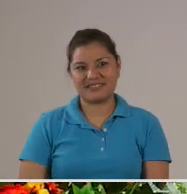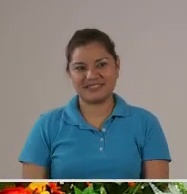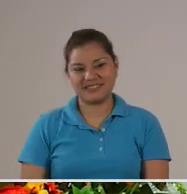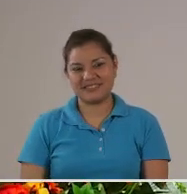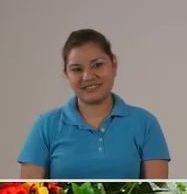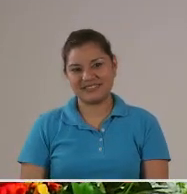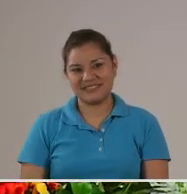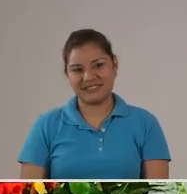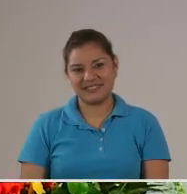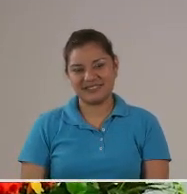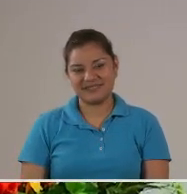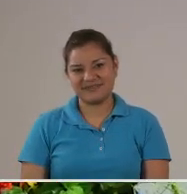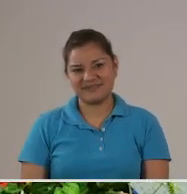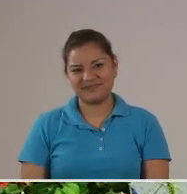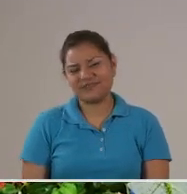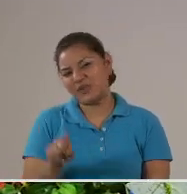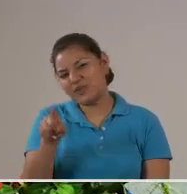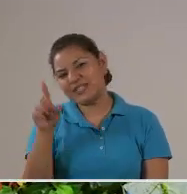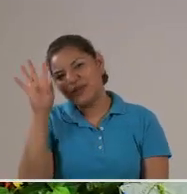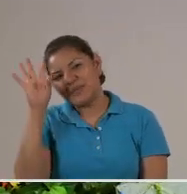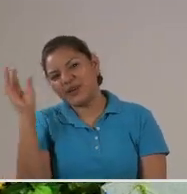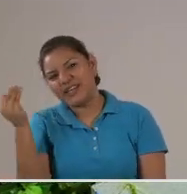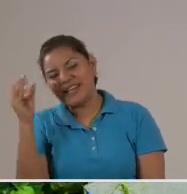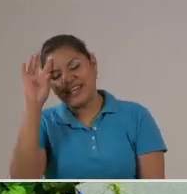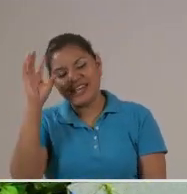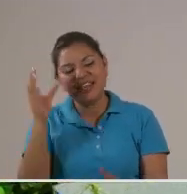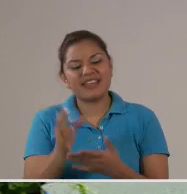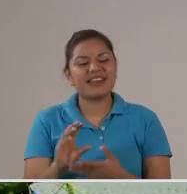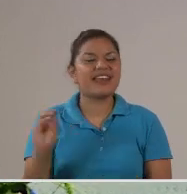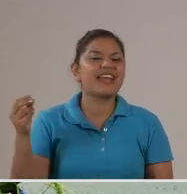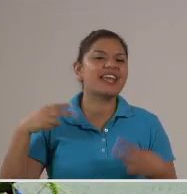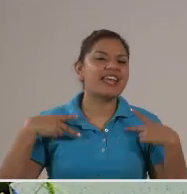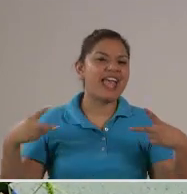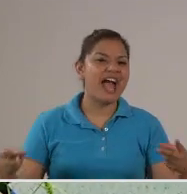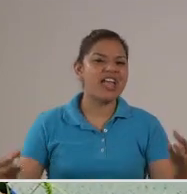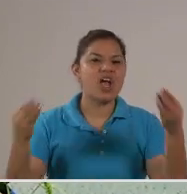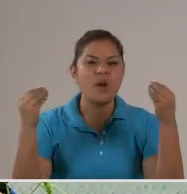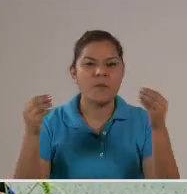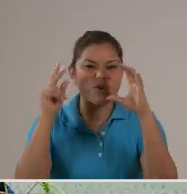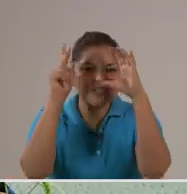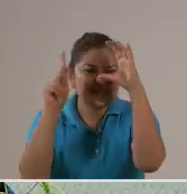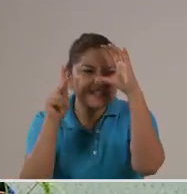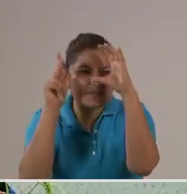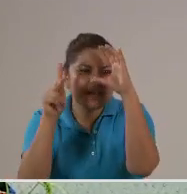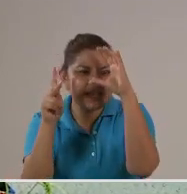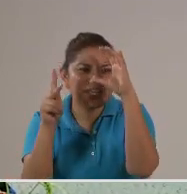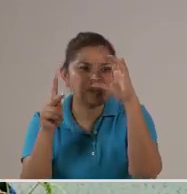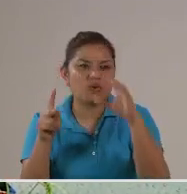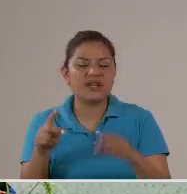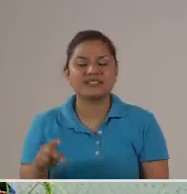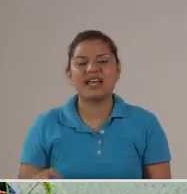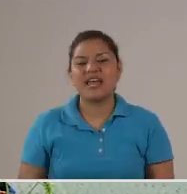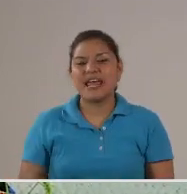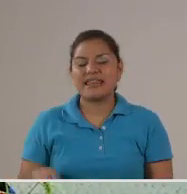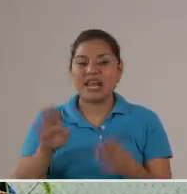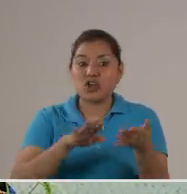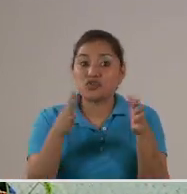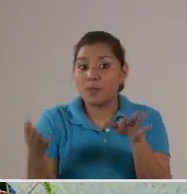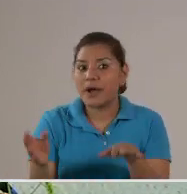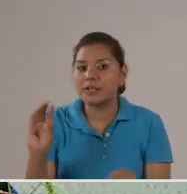completa usted Por qué cree que hay tantas películas que están lanzando acerca de los muertos